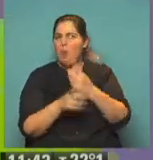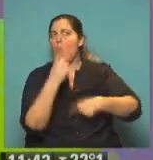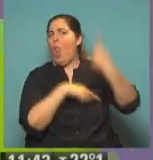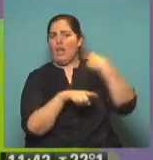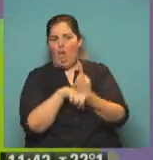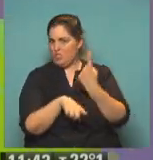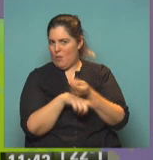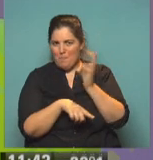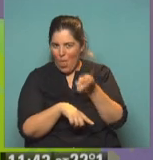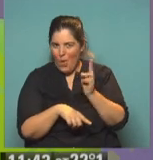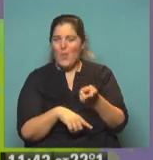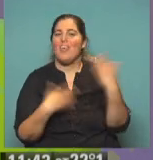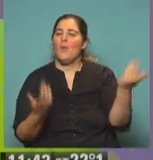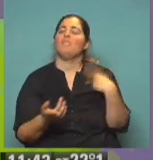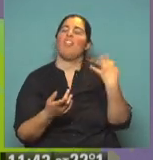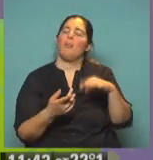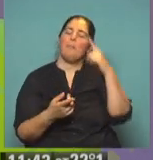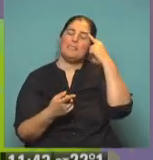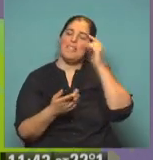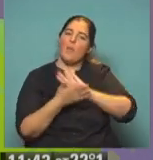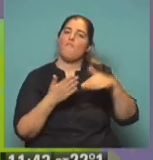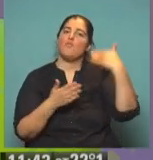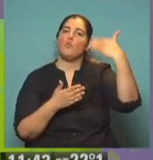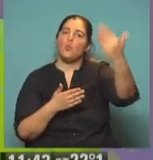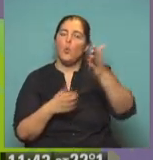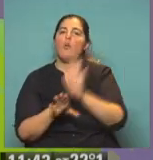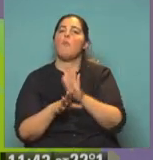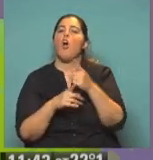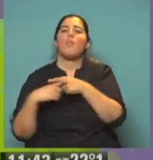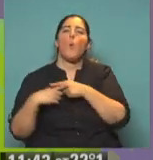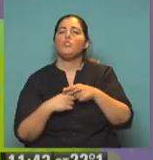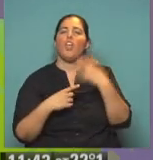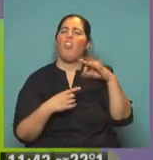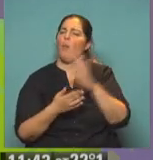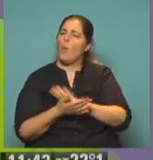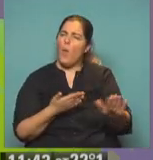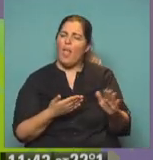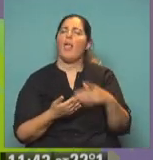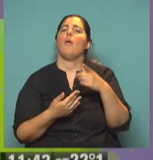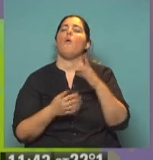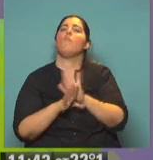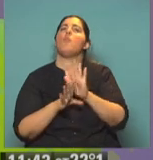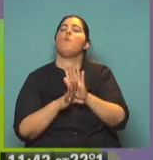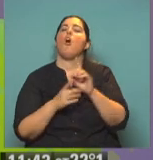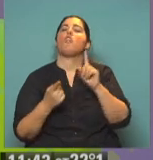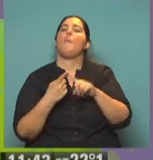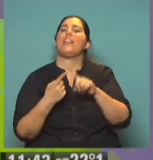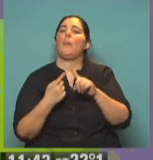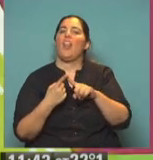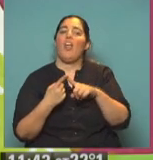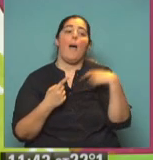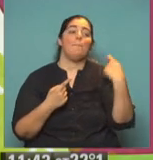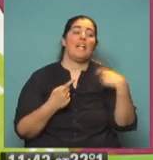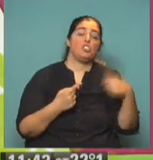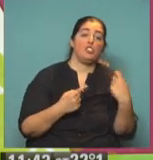hay que pensar en los nuevos horizontes y volver a poner en la mesa de discusión, en primer lugar, la compatibilidad de la